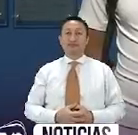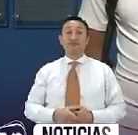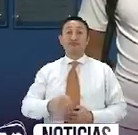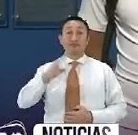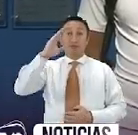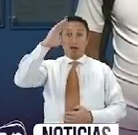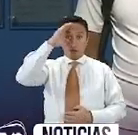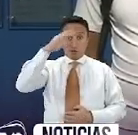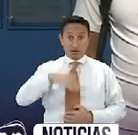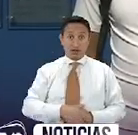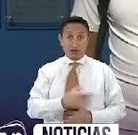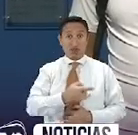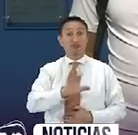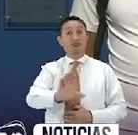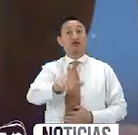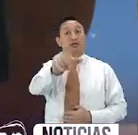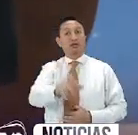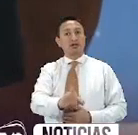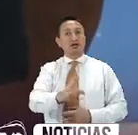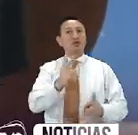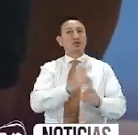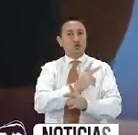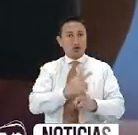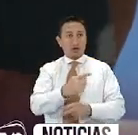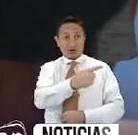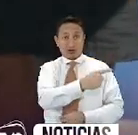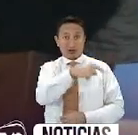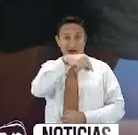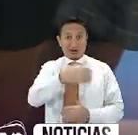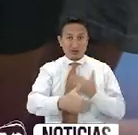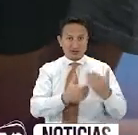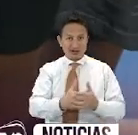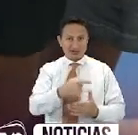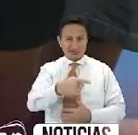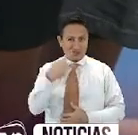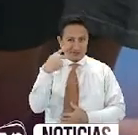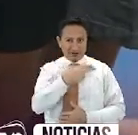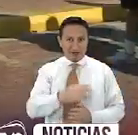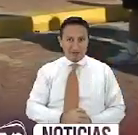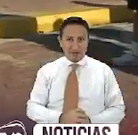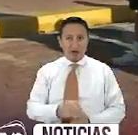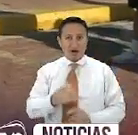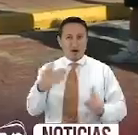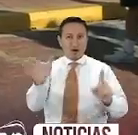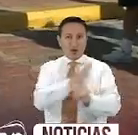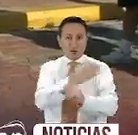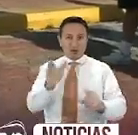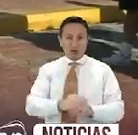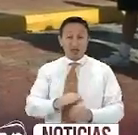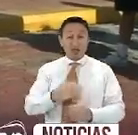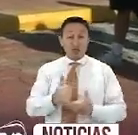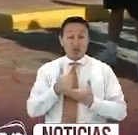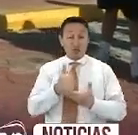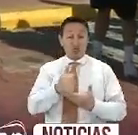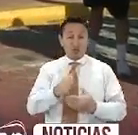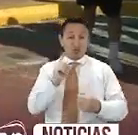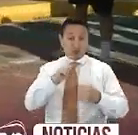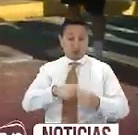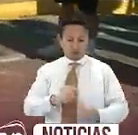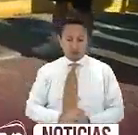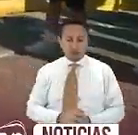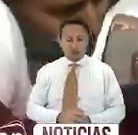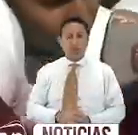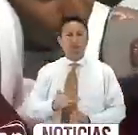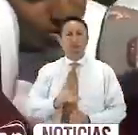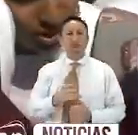Policía Nacional advirtieron a la ciudadanía para que no caiga en procesos fraudulentos o engañosos que les oferten cupos a la entidad. Explicaron